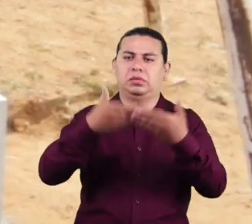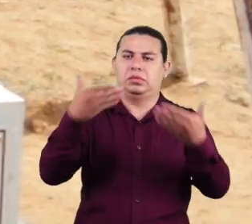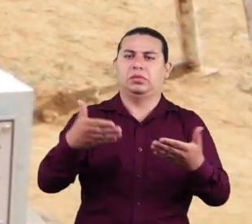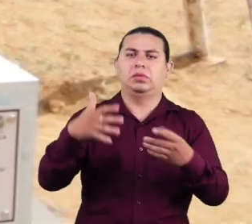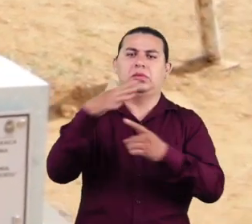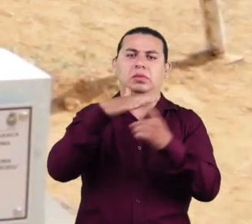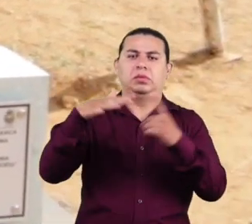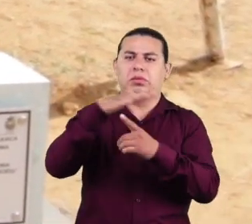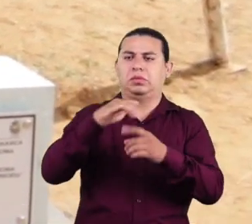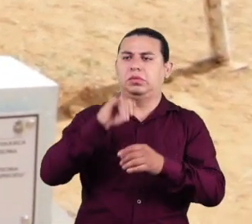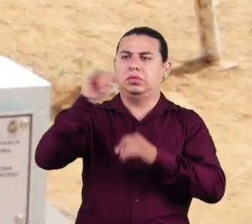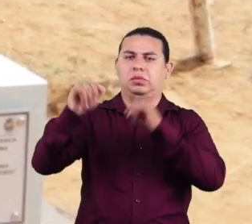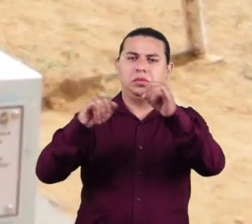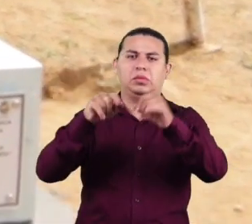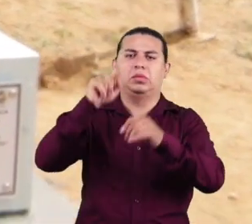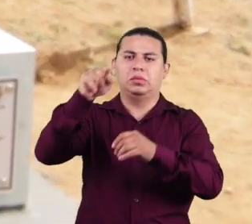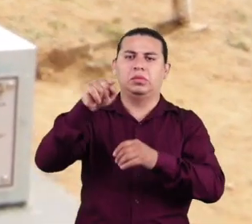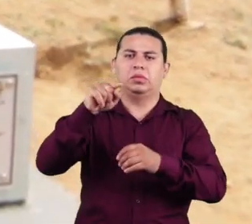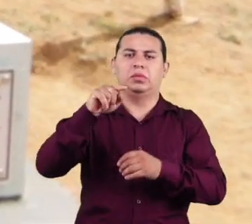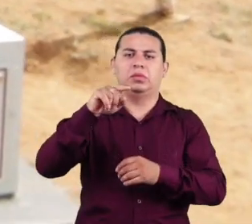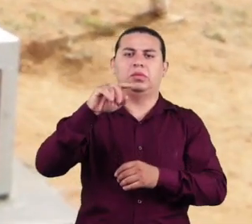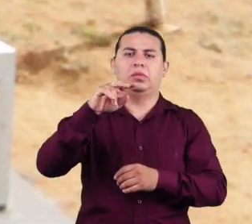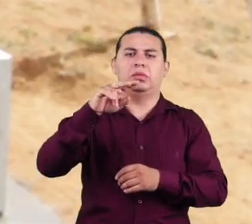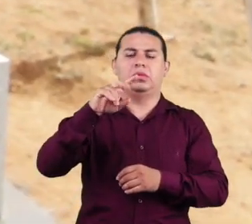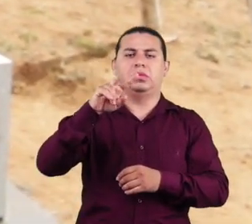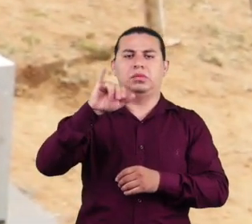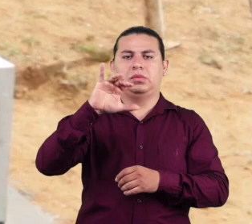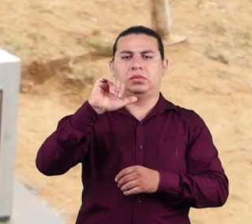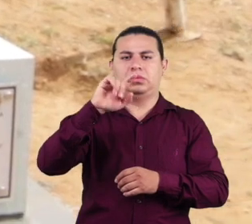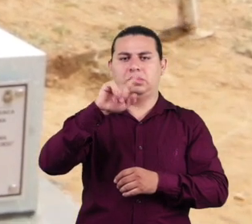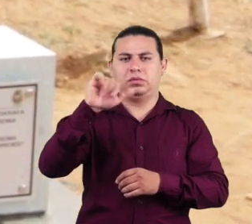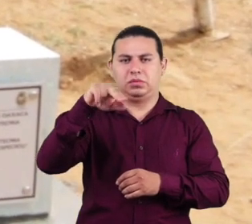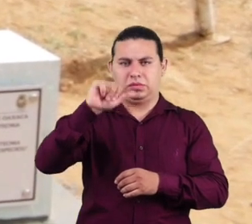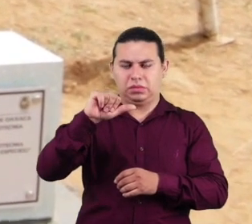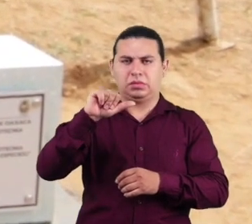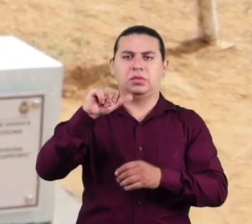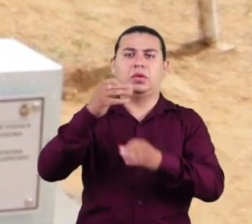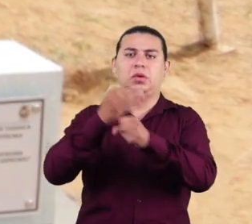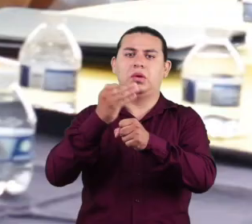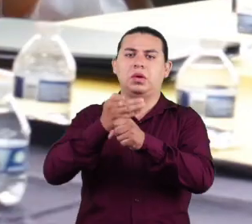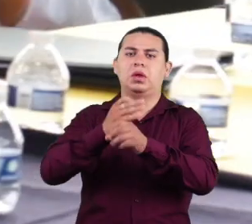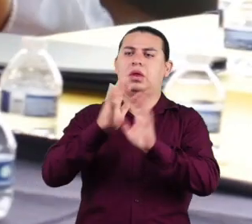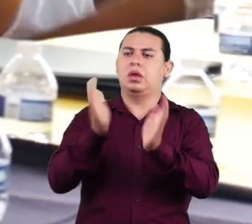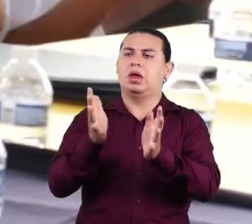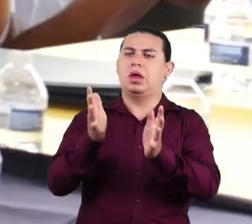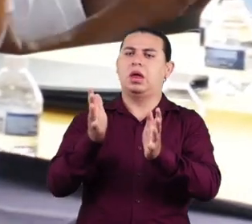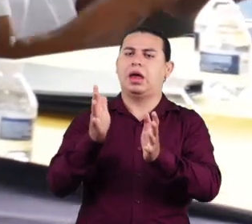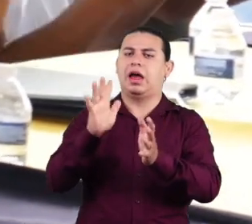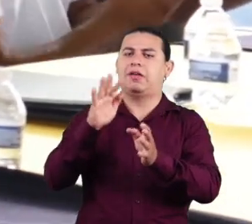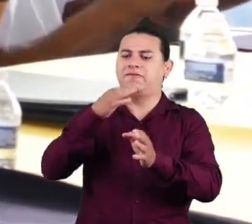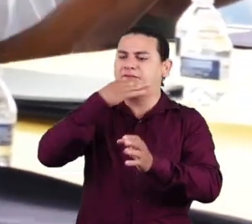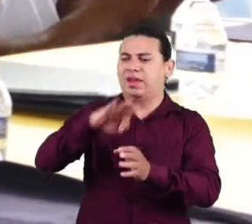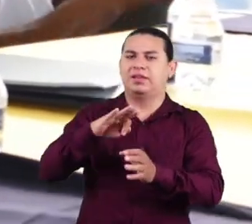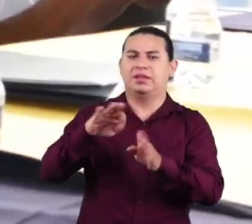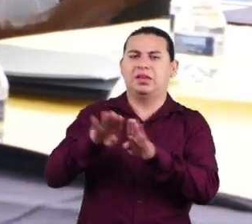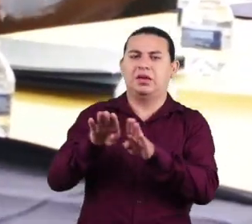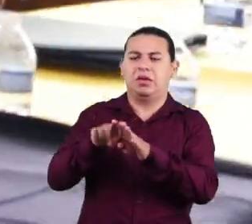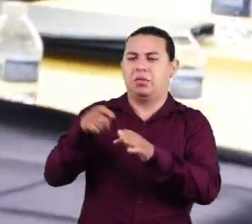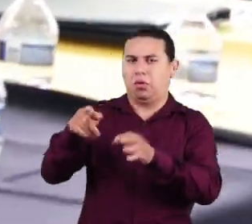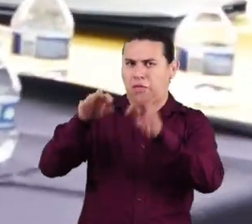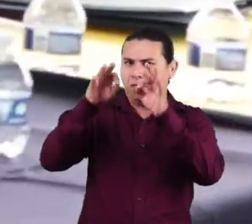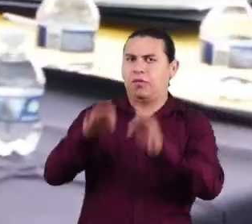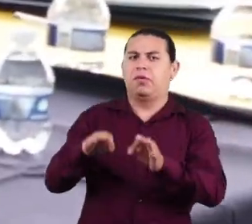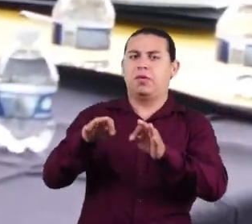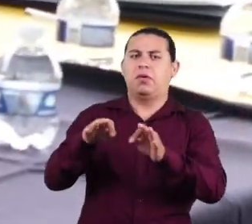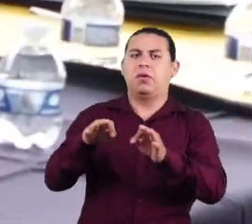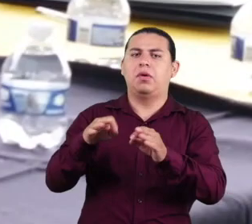la comunidad de Santa Gertrudis y Matlán, en donde el día de hoy se realizó la ceremonia formal